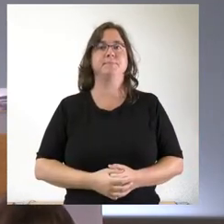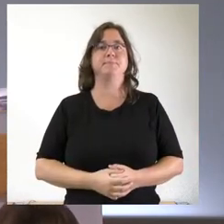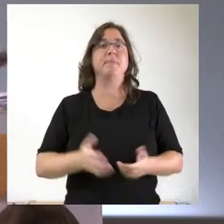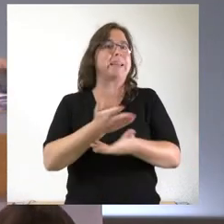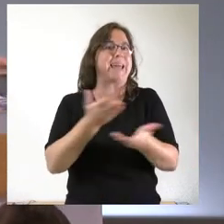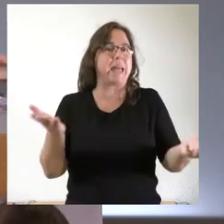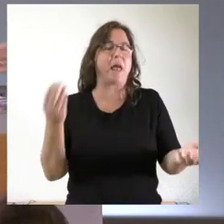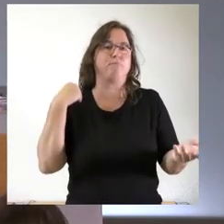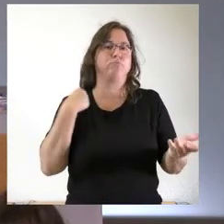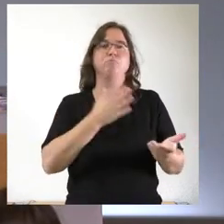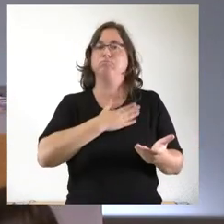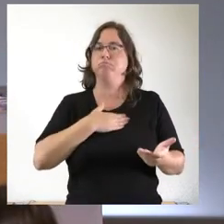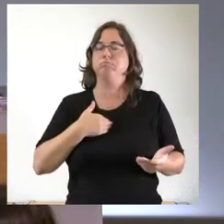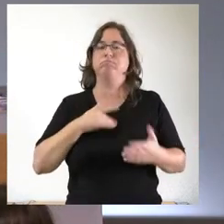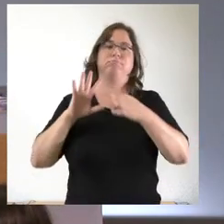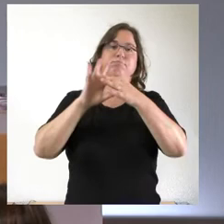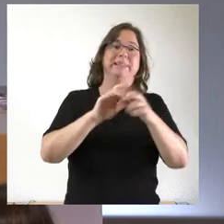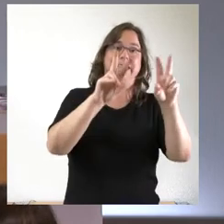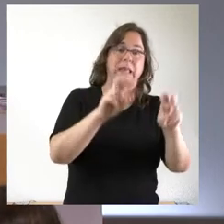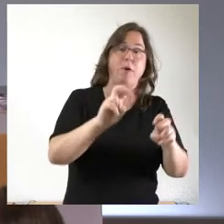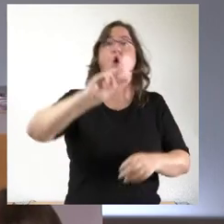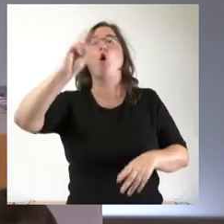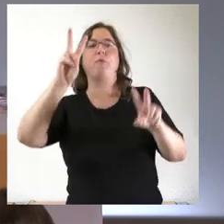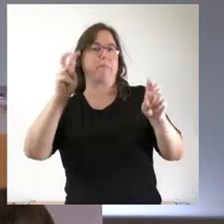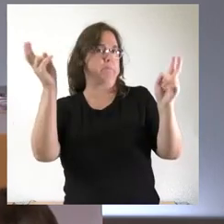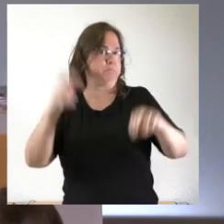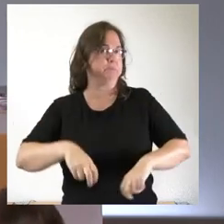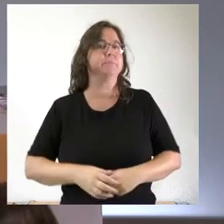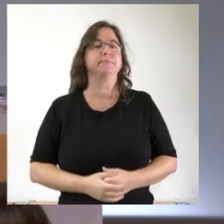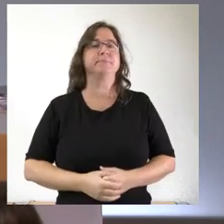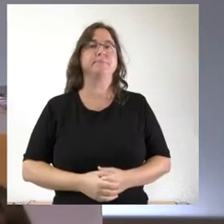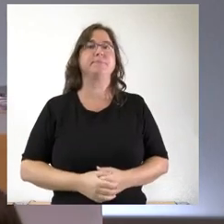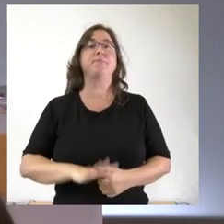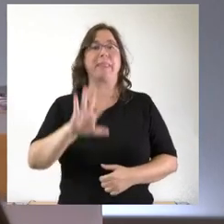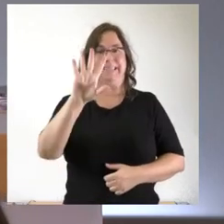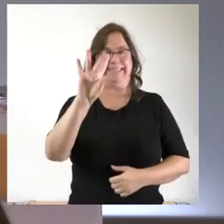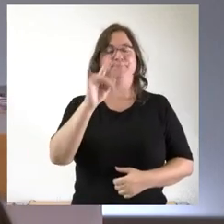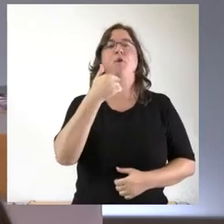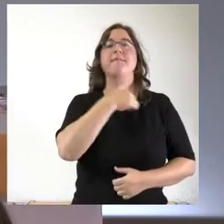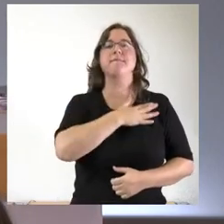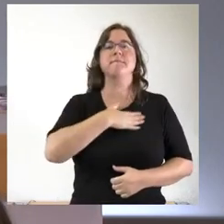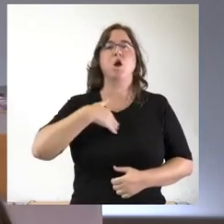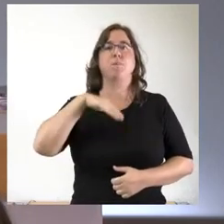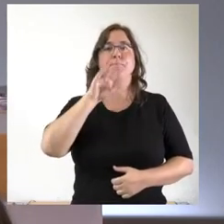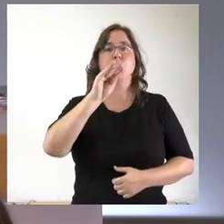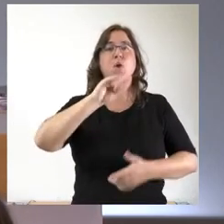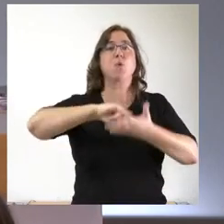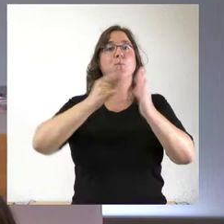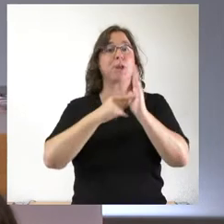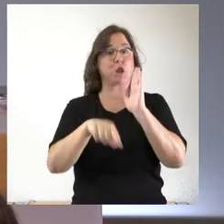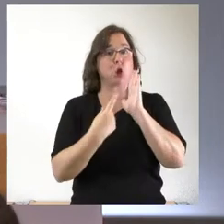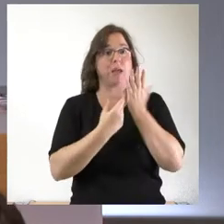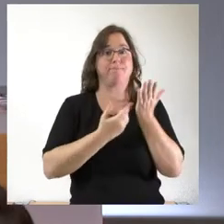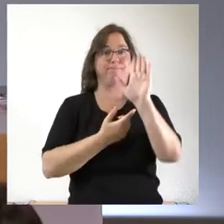oportuno formular, bien sobre estas cuestiones, sobre cualquier otra. Sí, yo quería preguntarle, en relación al proyecto de ley que nos ha